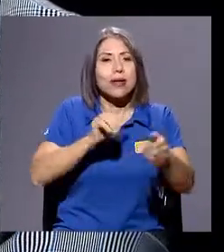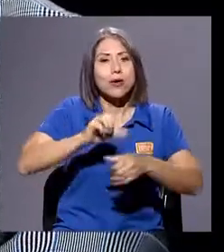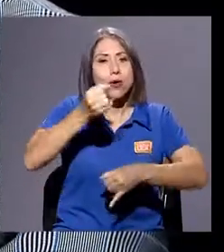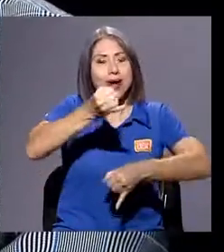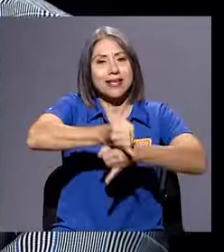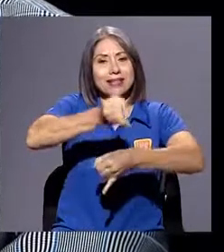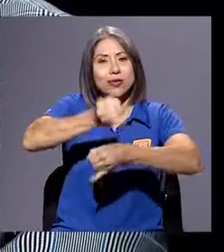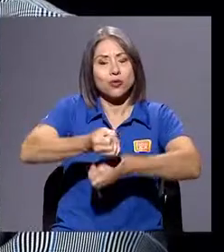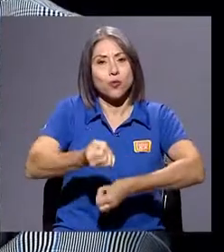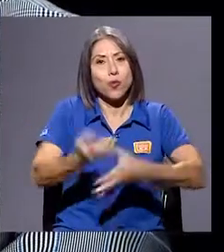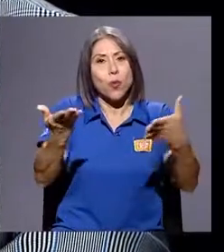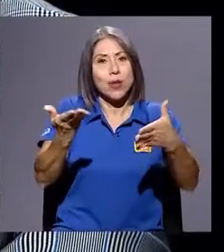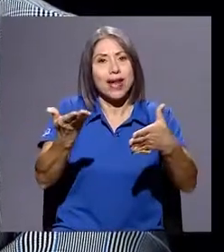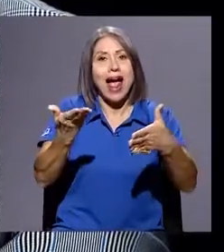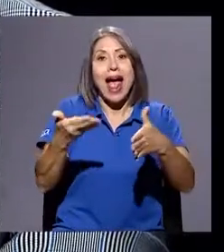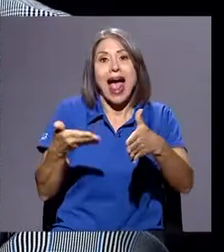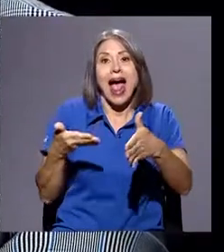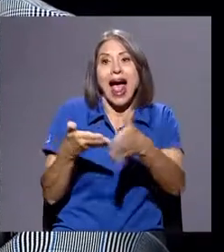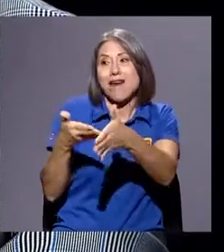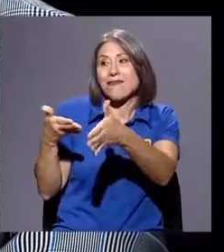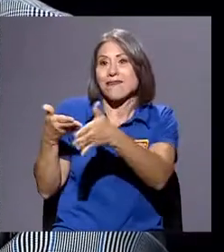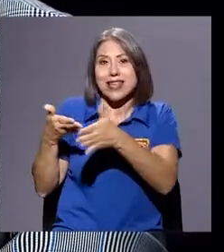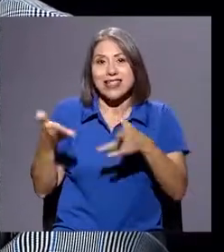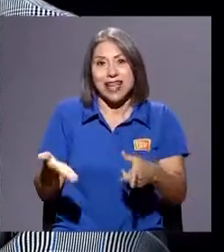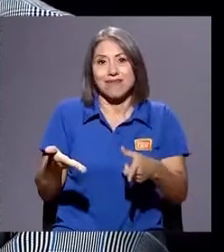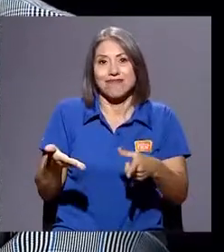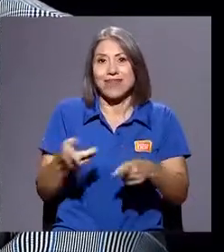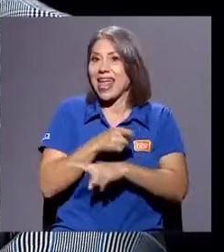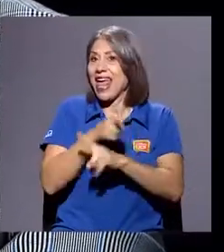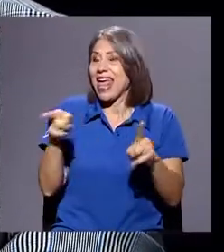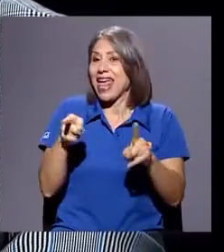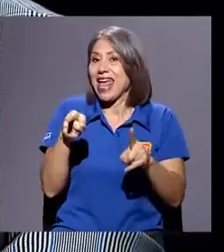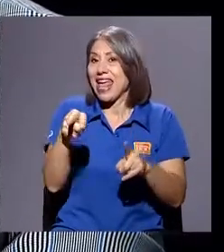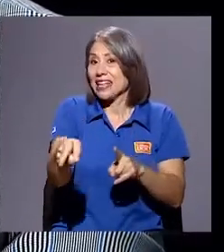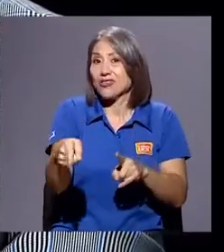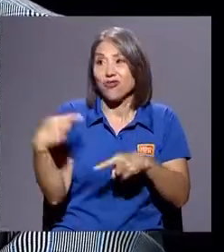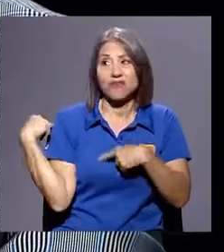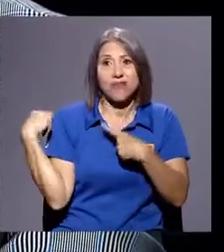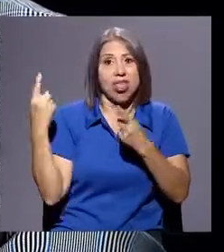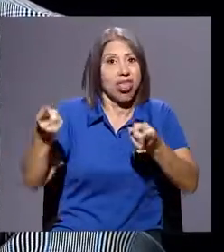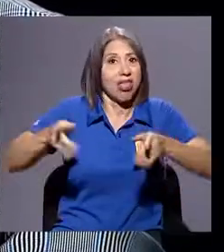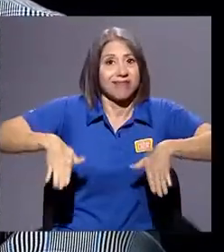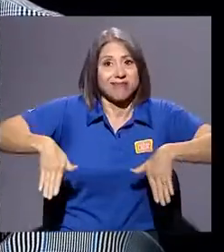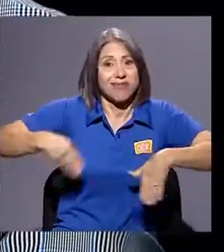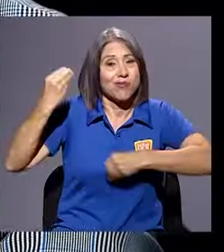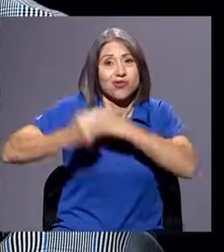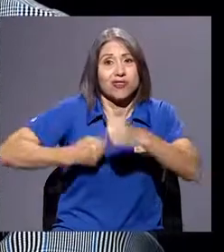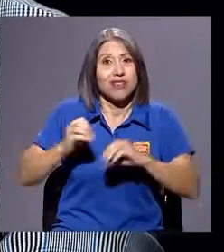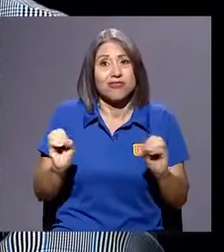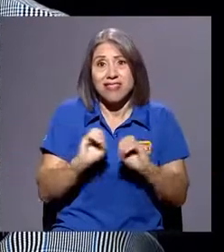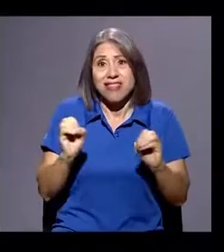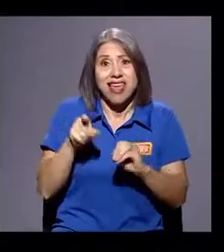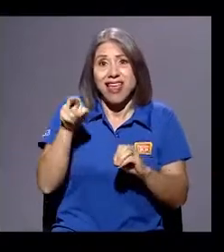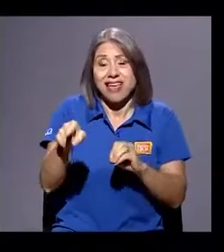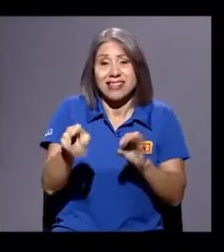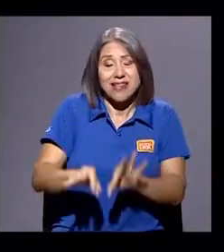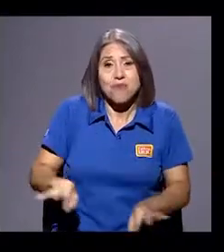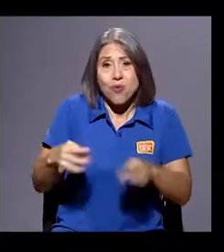pública nos afecta, ese peso no lo tenemos y no lo hemos tenido por años. ¿Por qué? Bueno, no hay